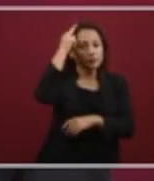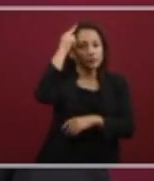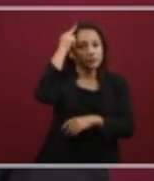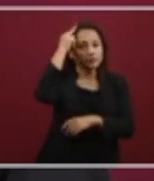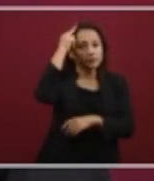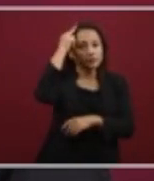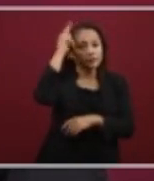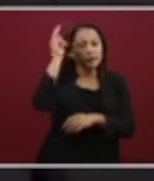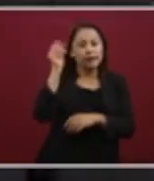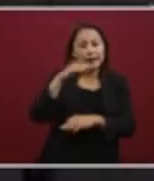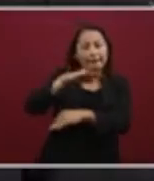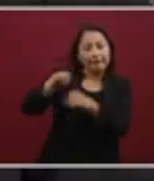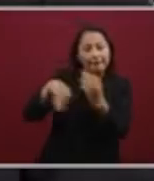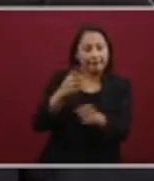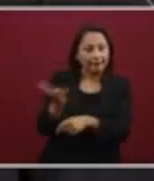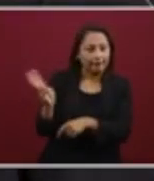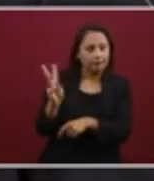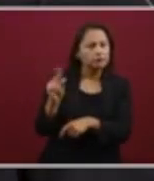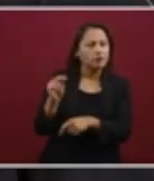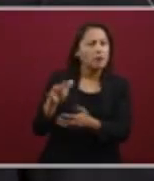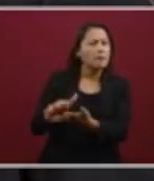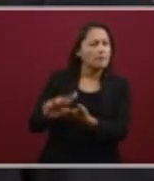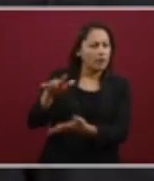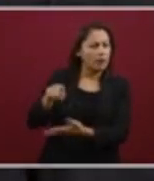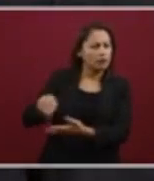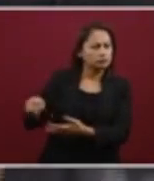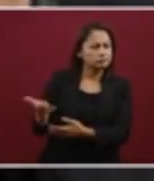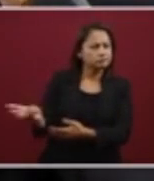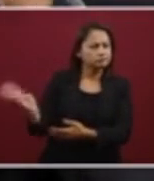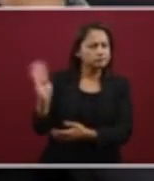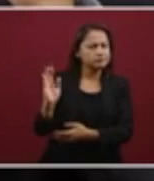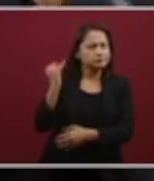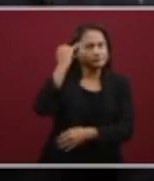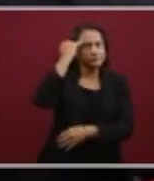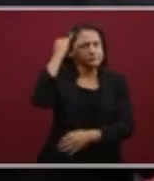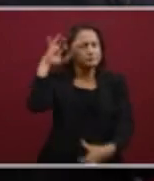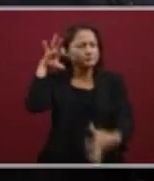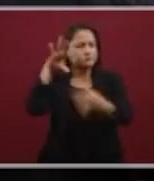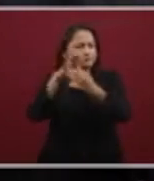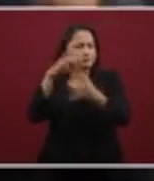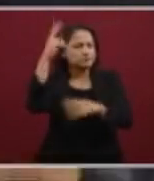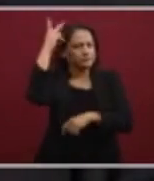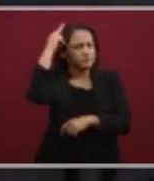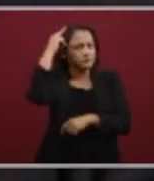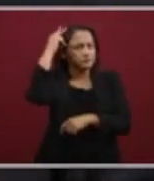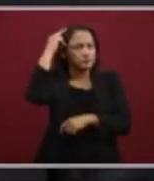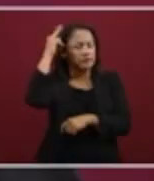no todos, pero sí en su mayoría, de la oligarquía,